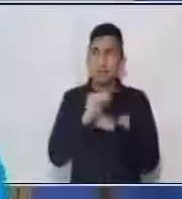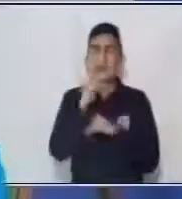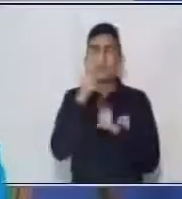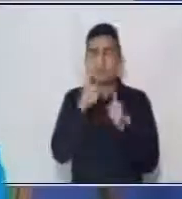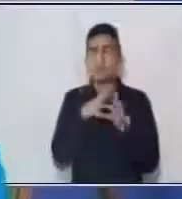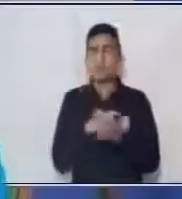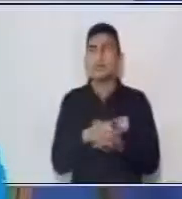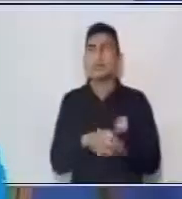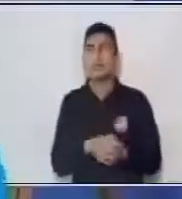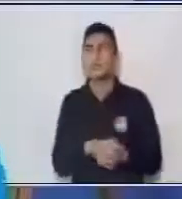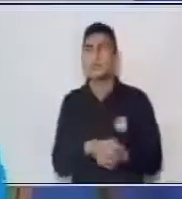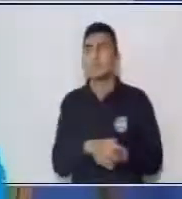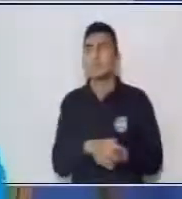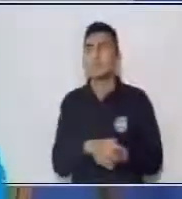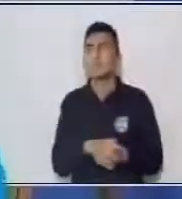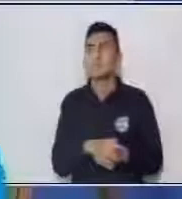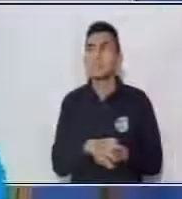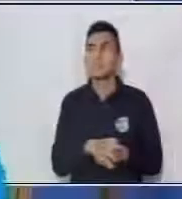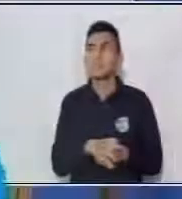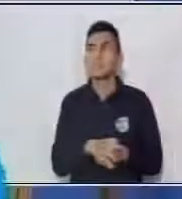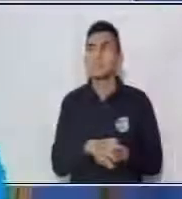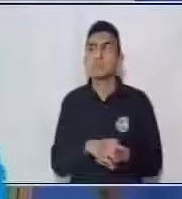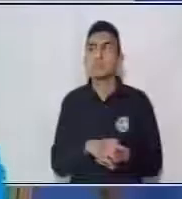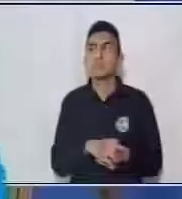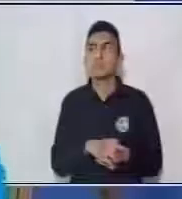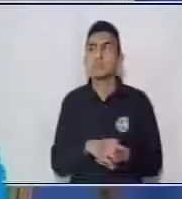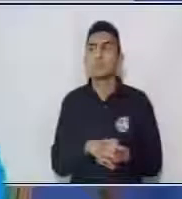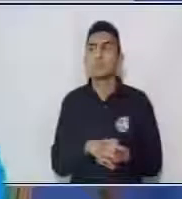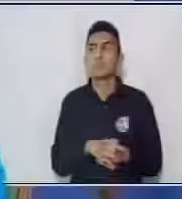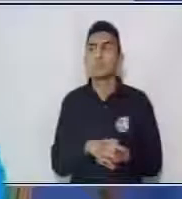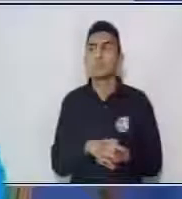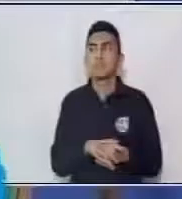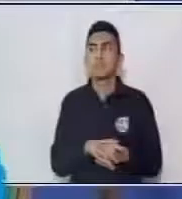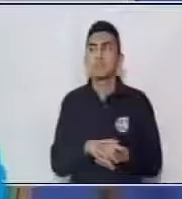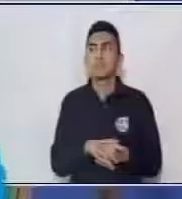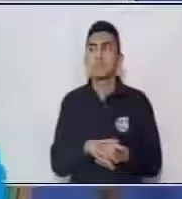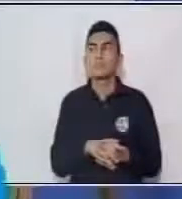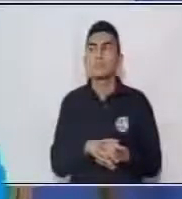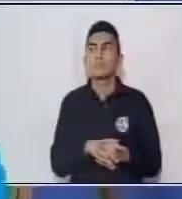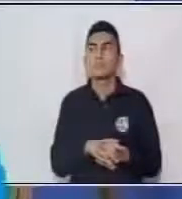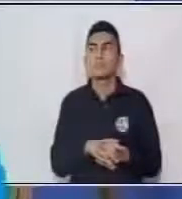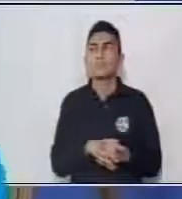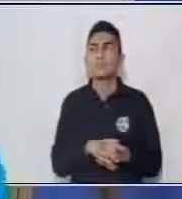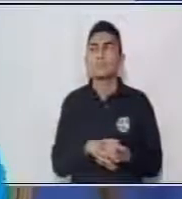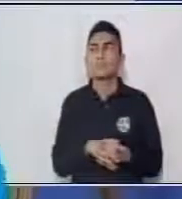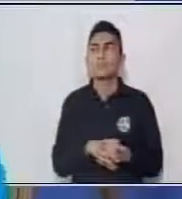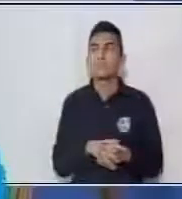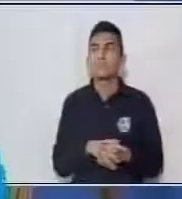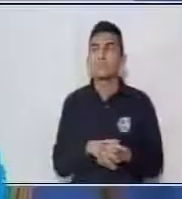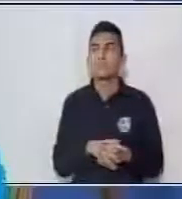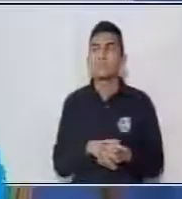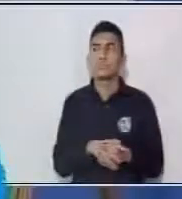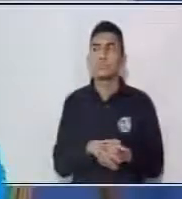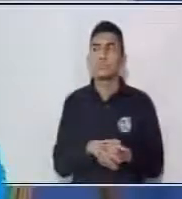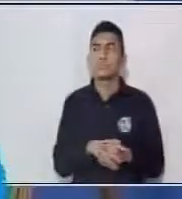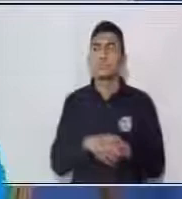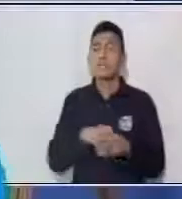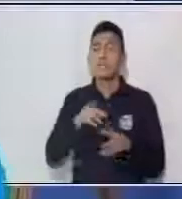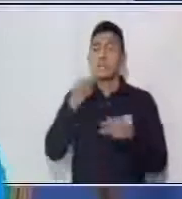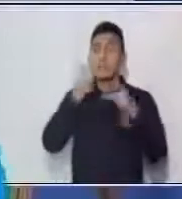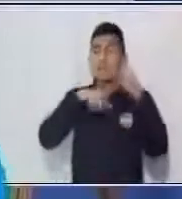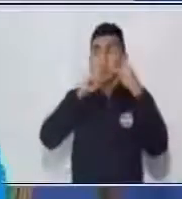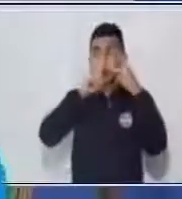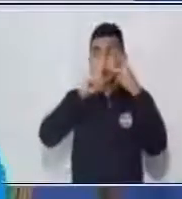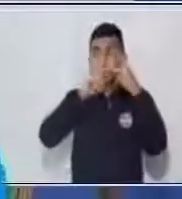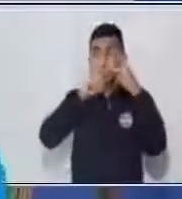viendo. Terminando. Solo para poder terminar de hacer el ejercicio, estamos hablando en infinitivo, que no cambia el verbo. El